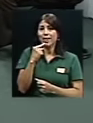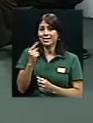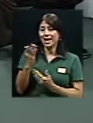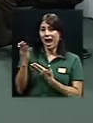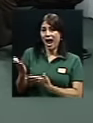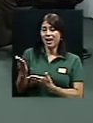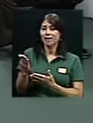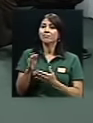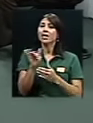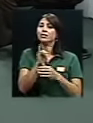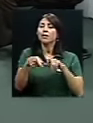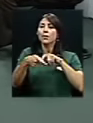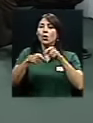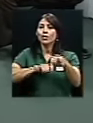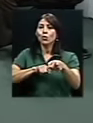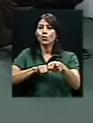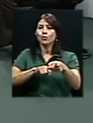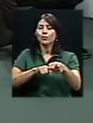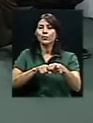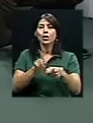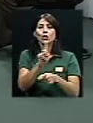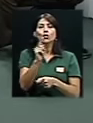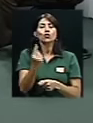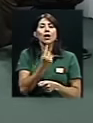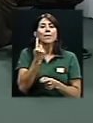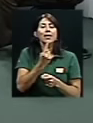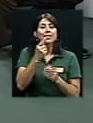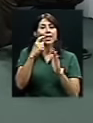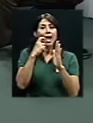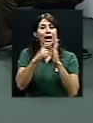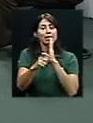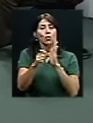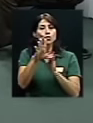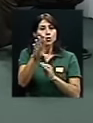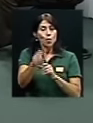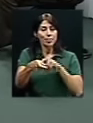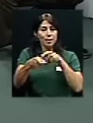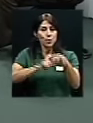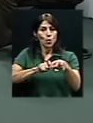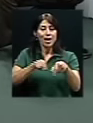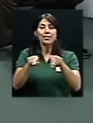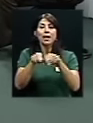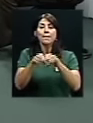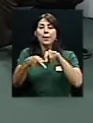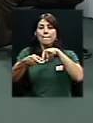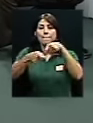totalmente violatorio. No solamente en este caso del artículo 50, sino que violan